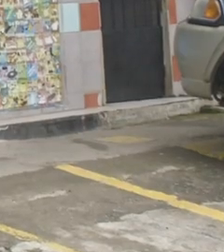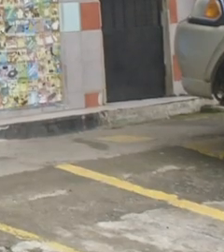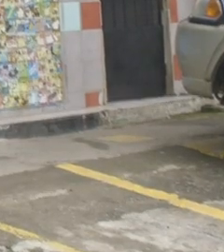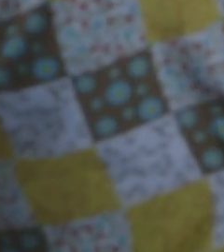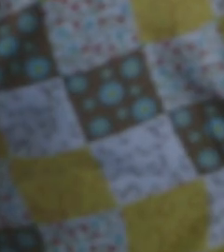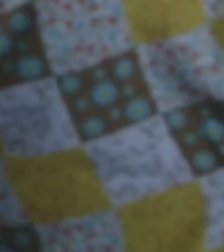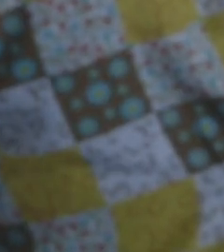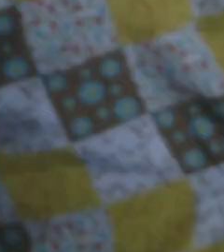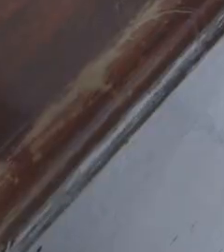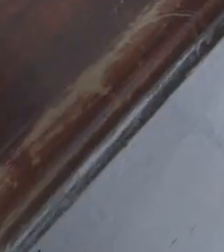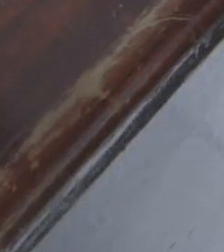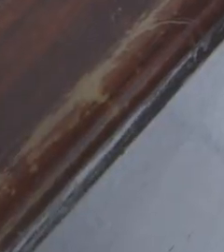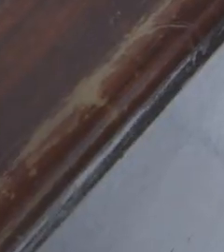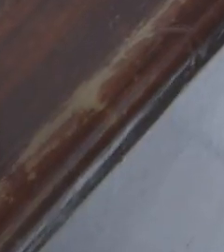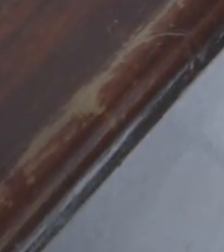Música